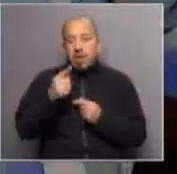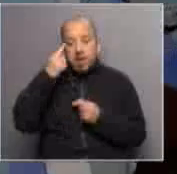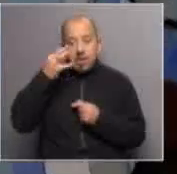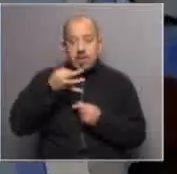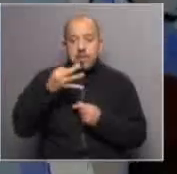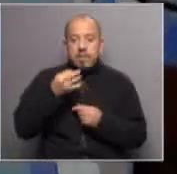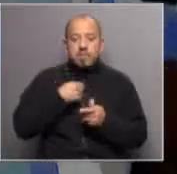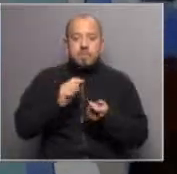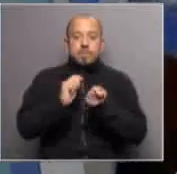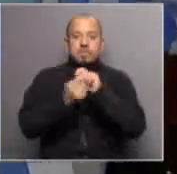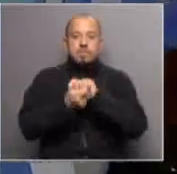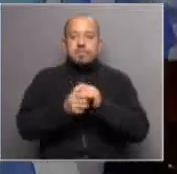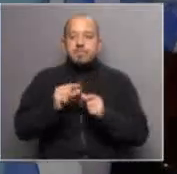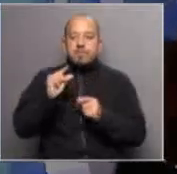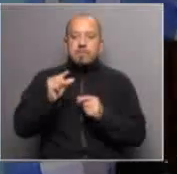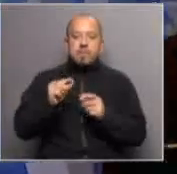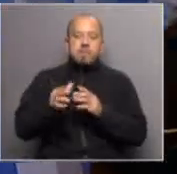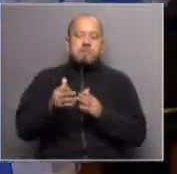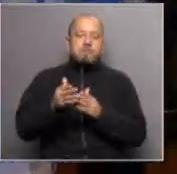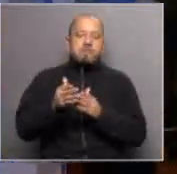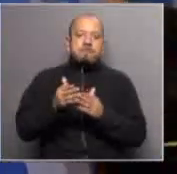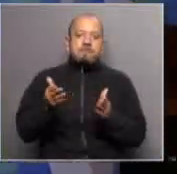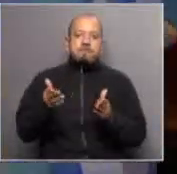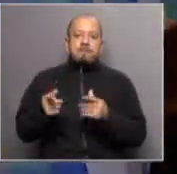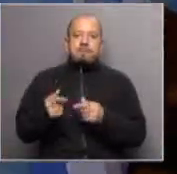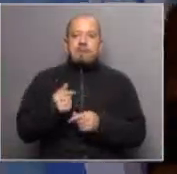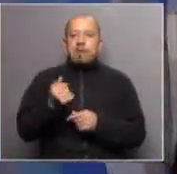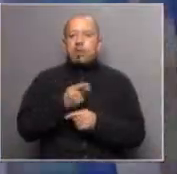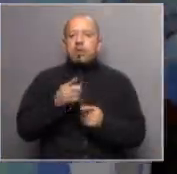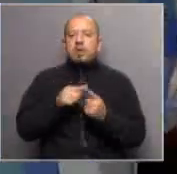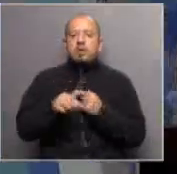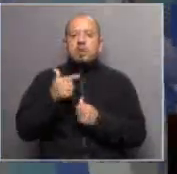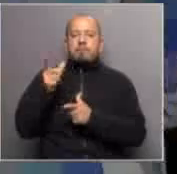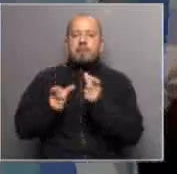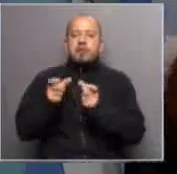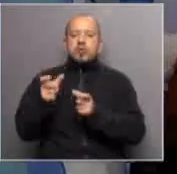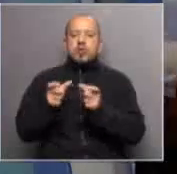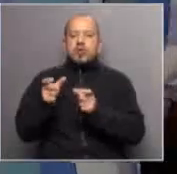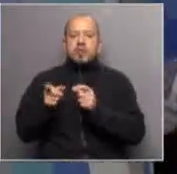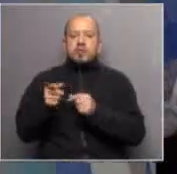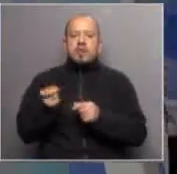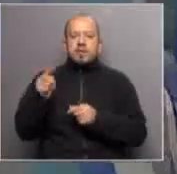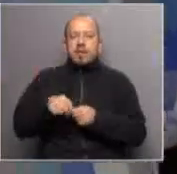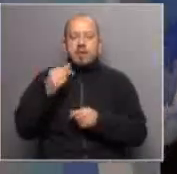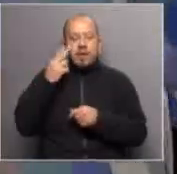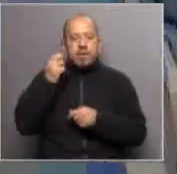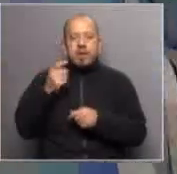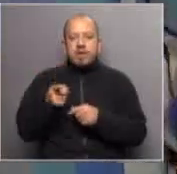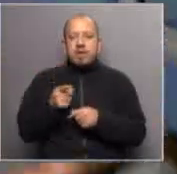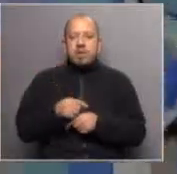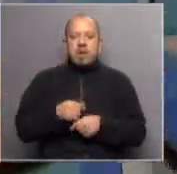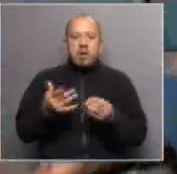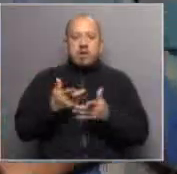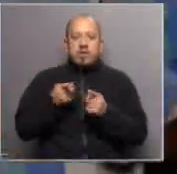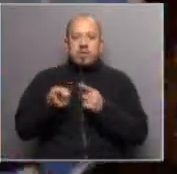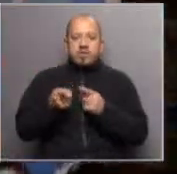poco la clientela o la cantidad o el tipo de persona que viene al bar. Ahora por